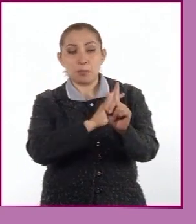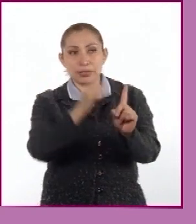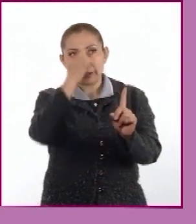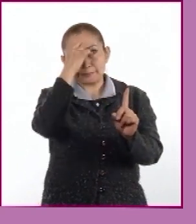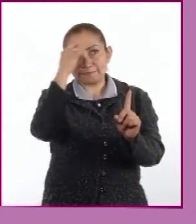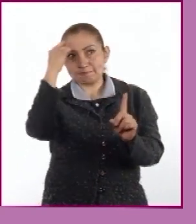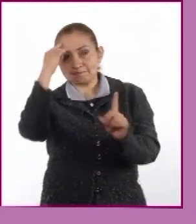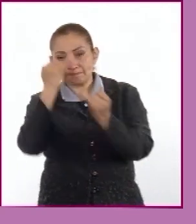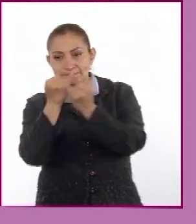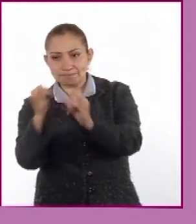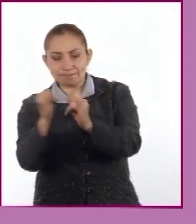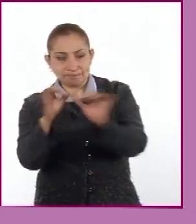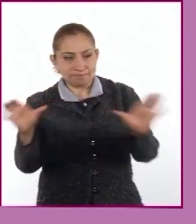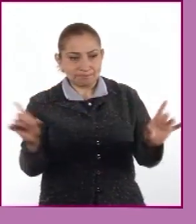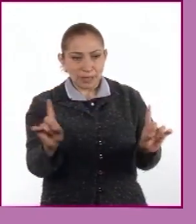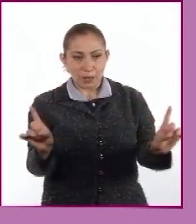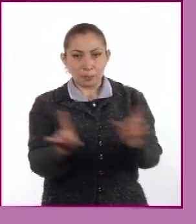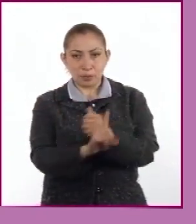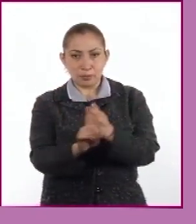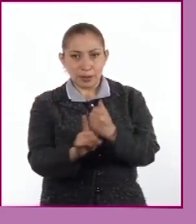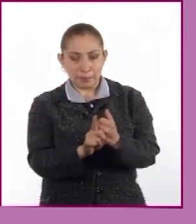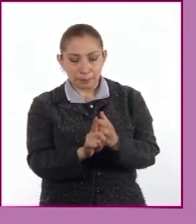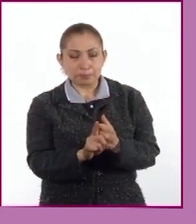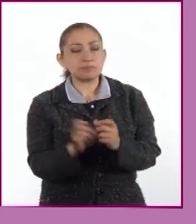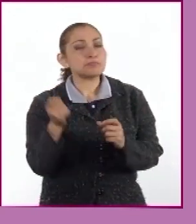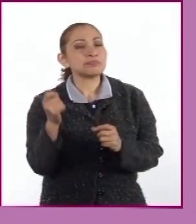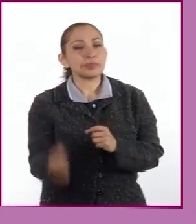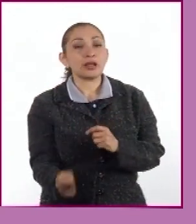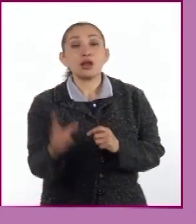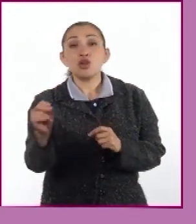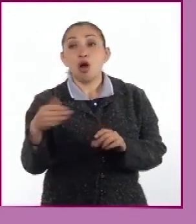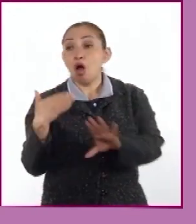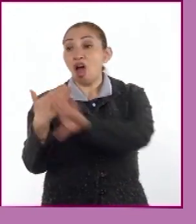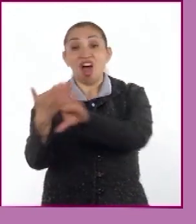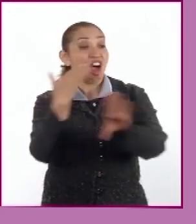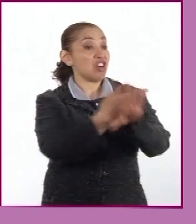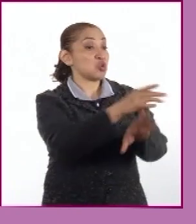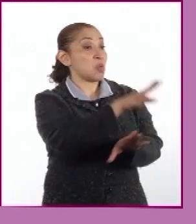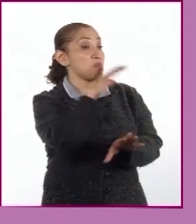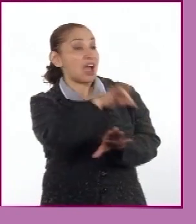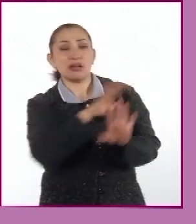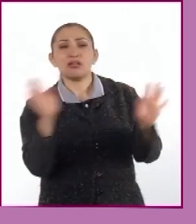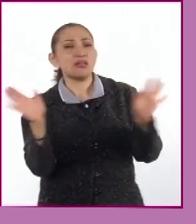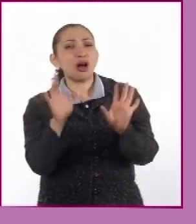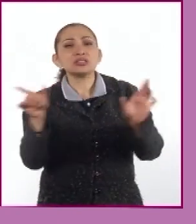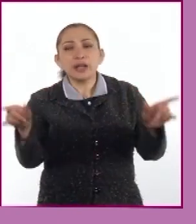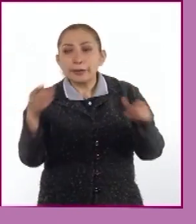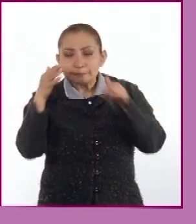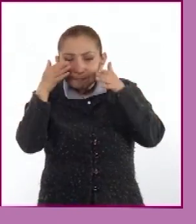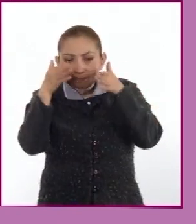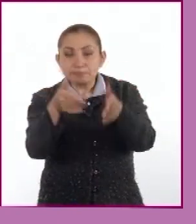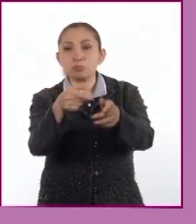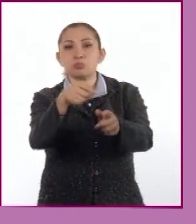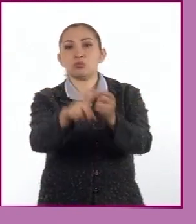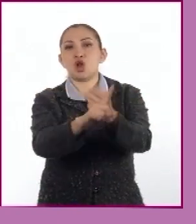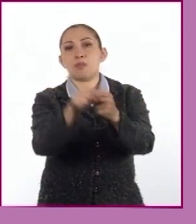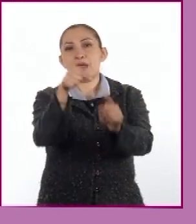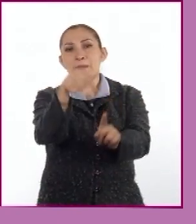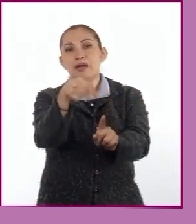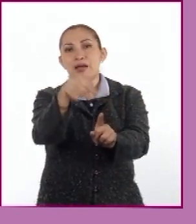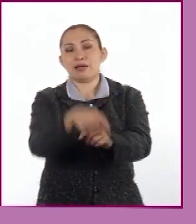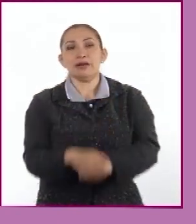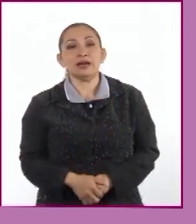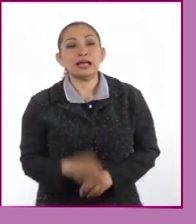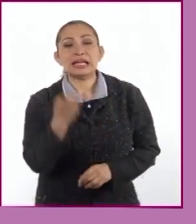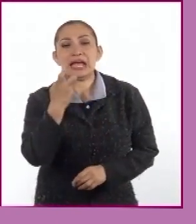para independizar a las personas del problema. En otras palabras, no atacar a las personas involucradas, sino enfocarse en el problema. En